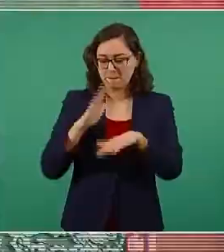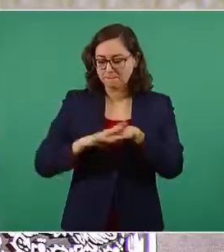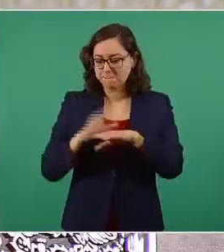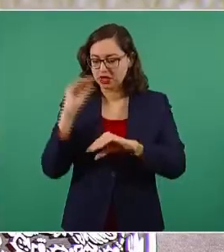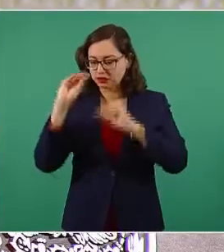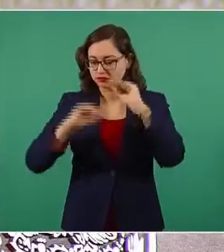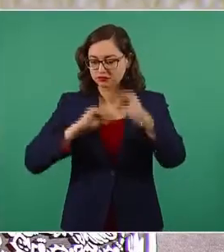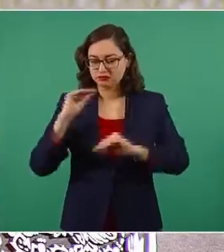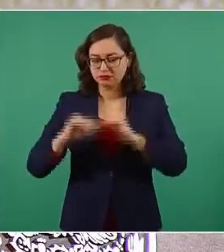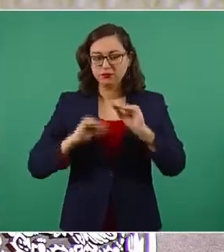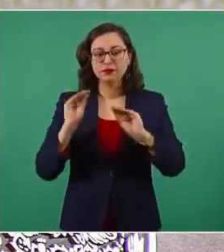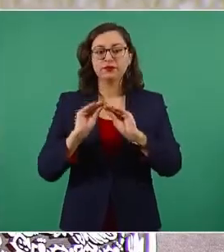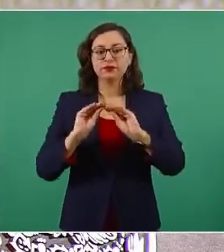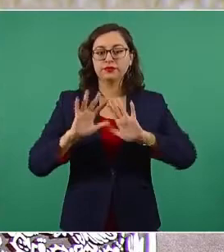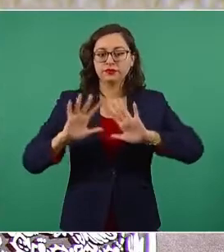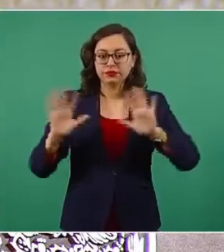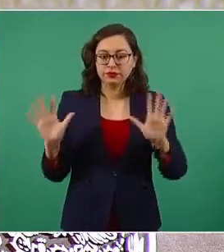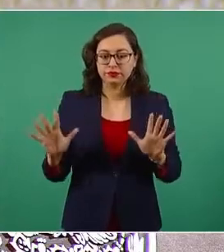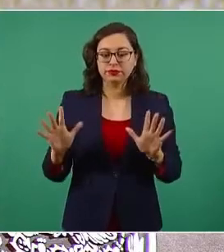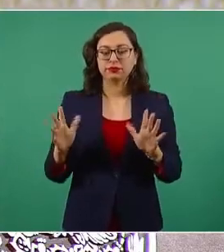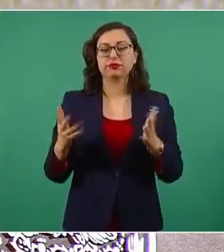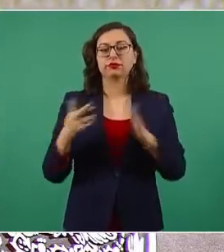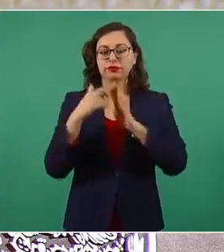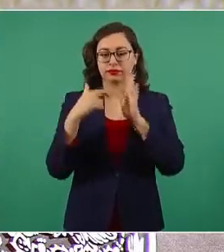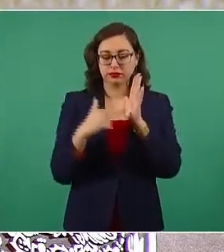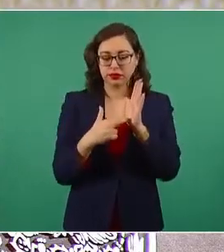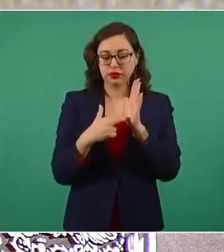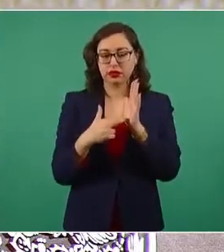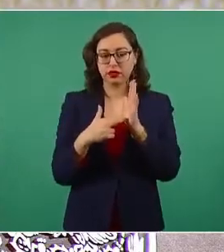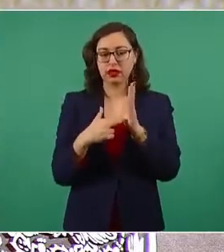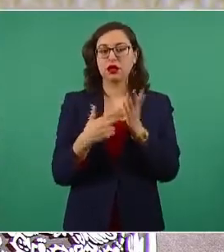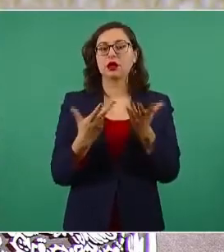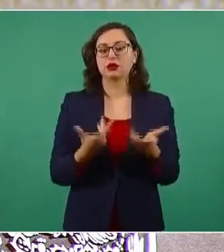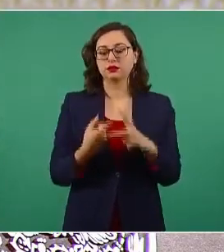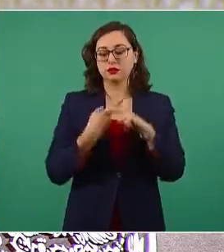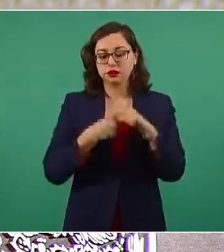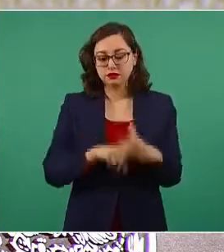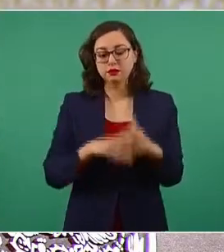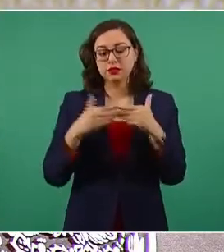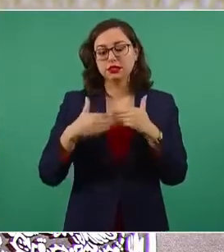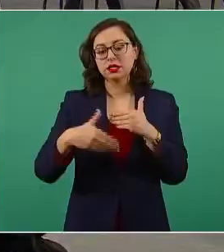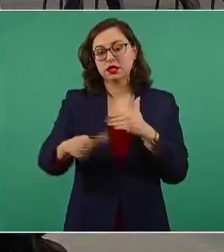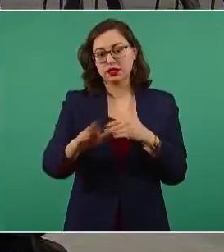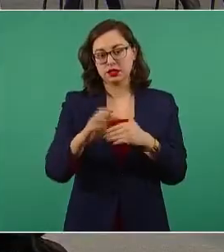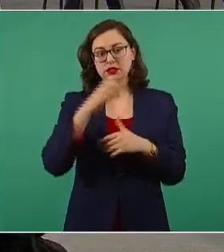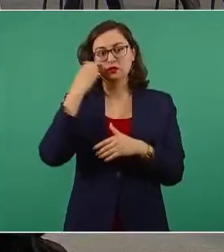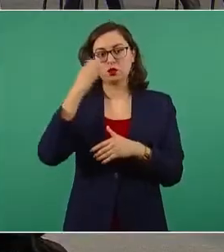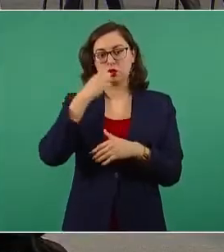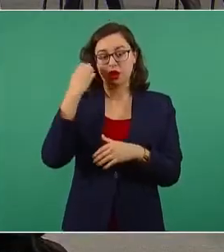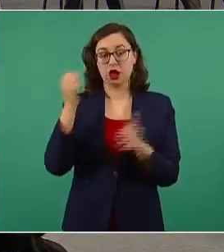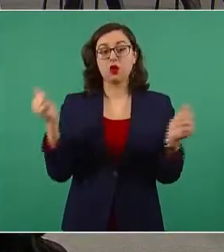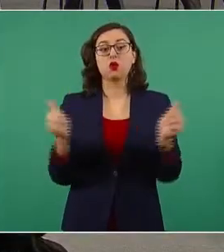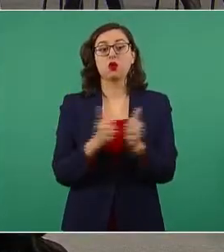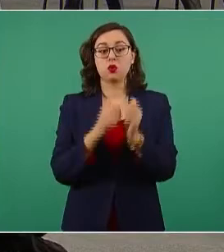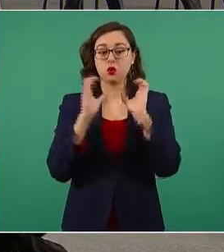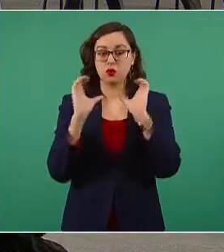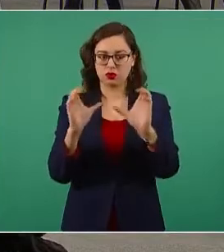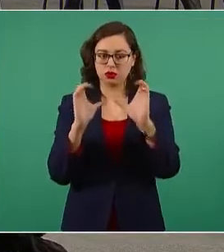fortalecer lo que ya en su momento se dio, que es el protocolo para el inicio de regreso a clase segura. Ahorita tenemos, en el